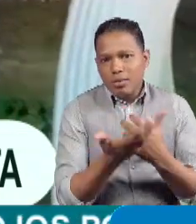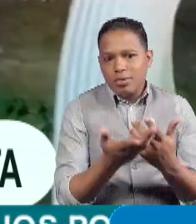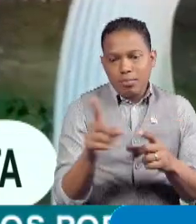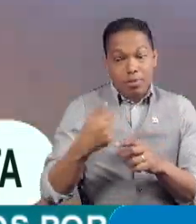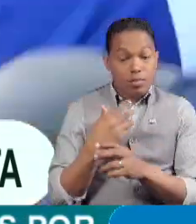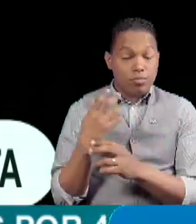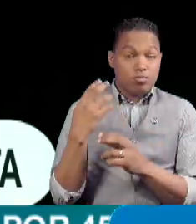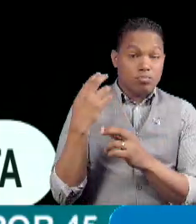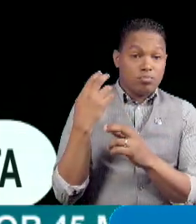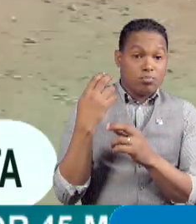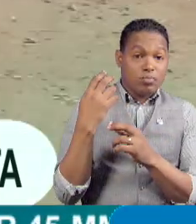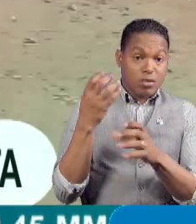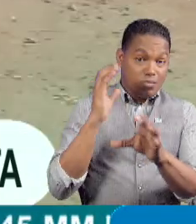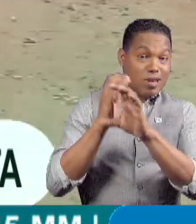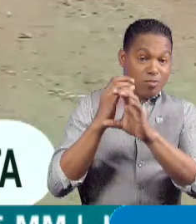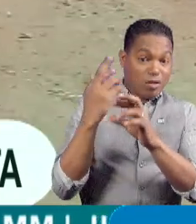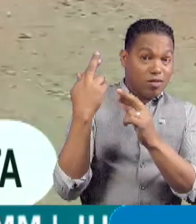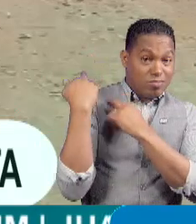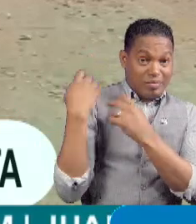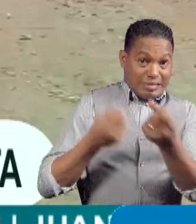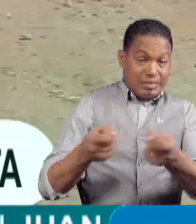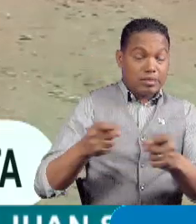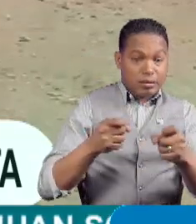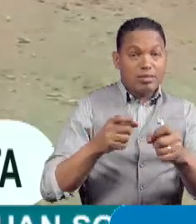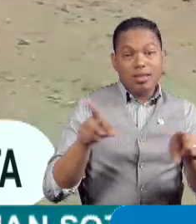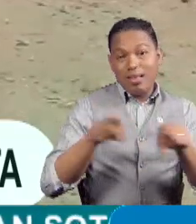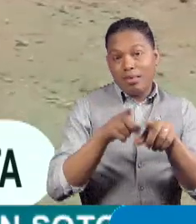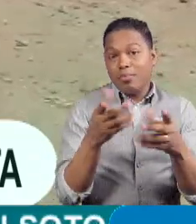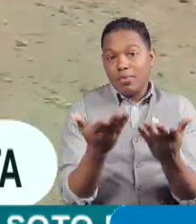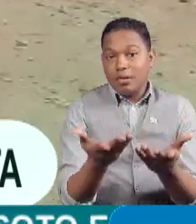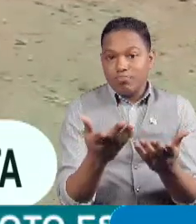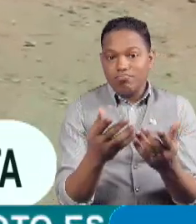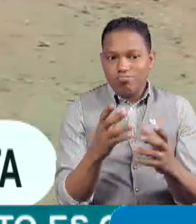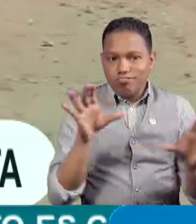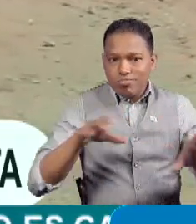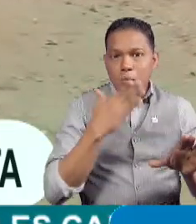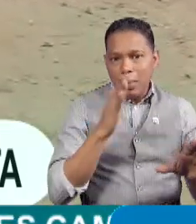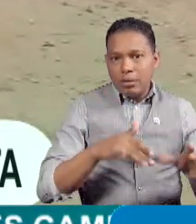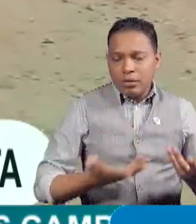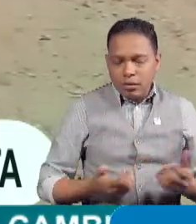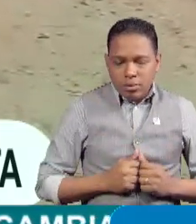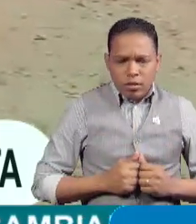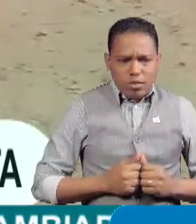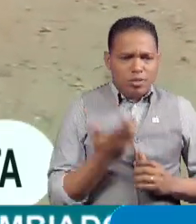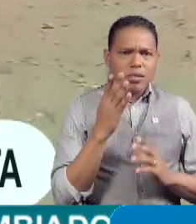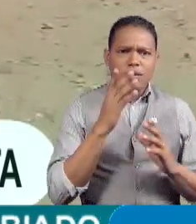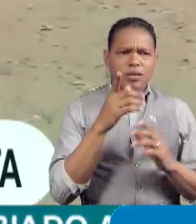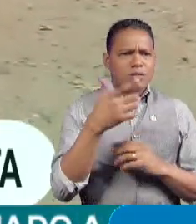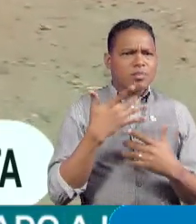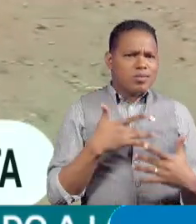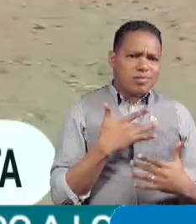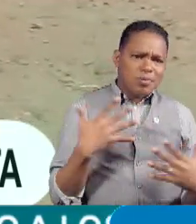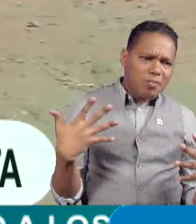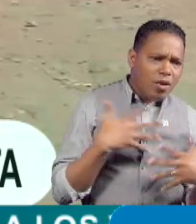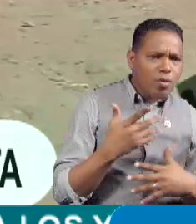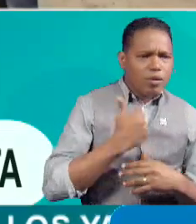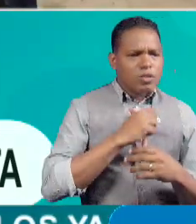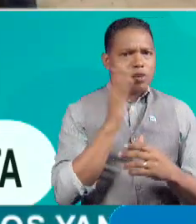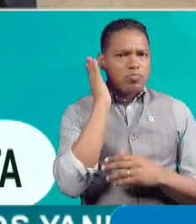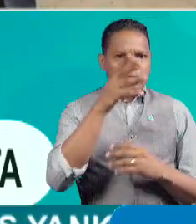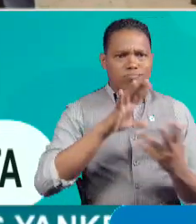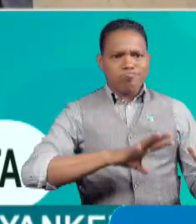puedes escuchar, a las personas temen a que sigan pasando más tragedias, por lo que hacen tanto un llamado a